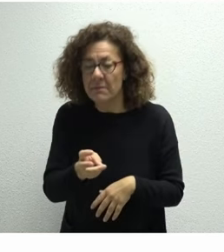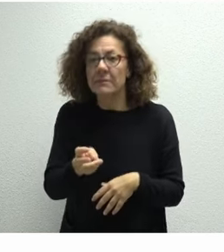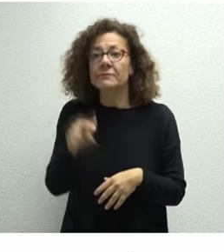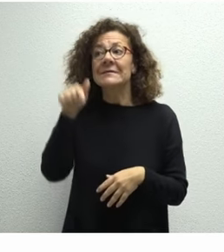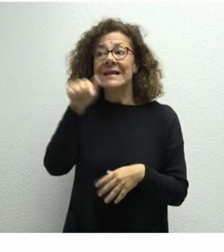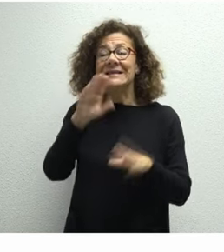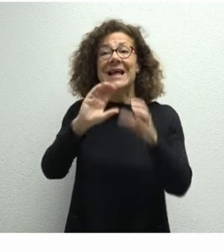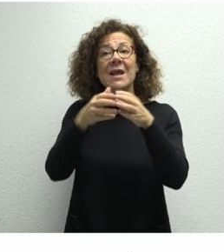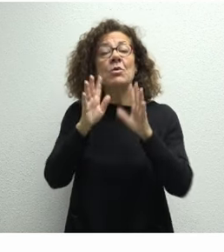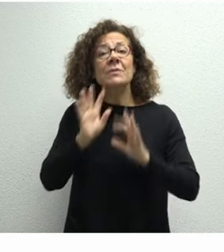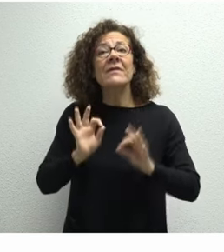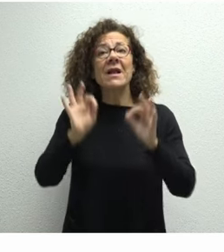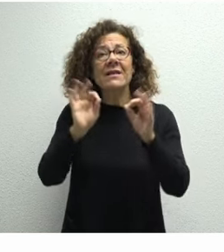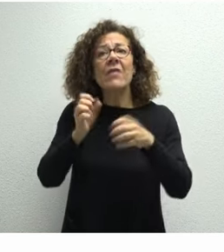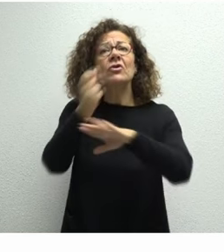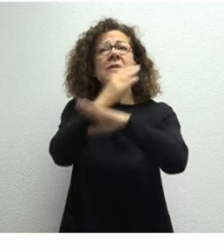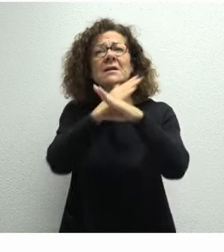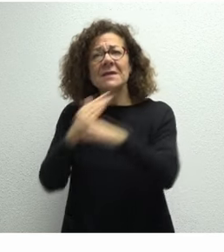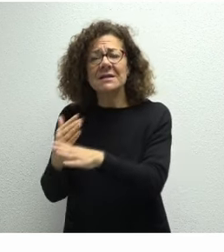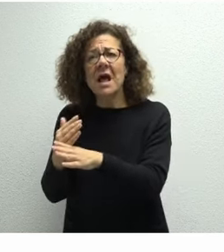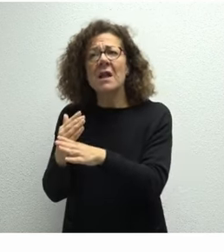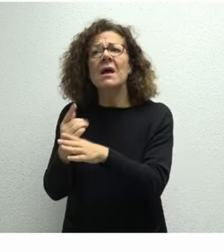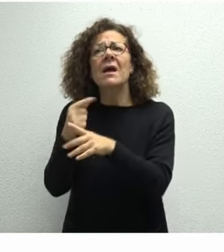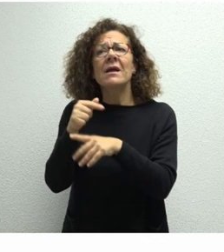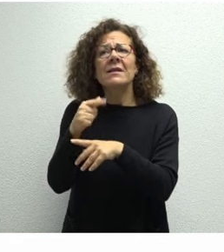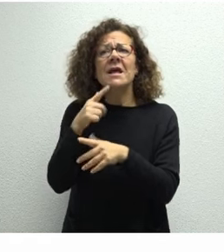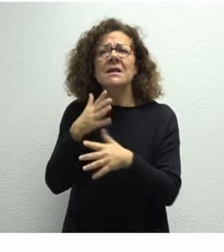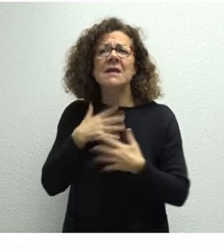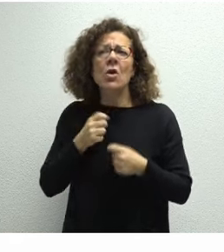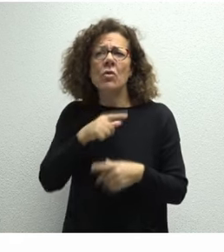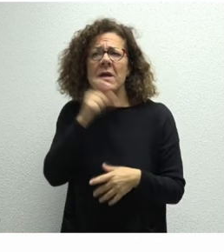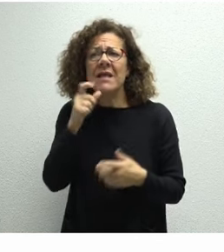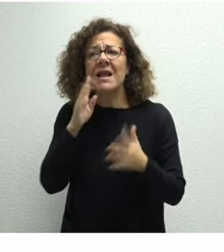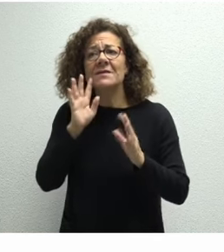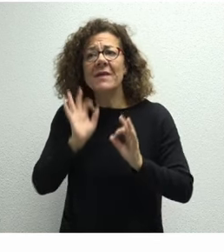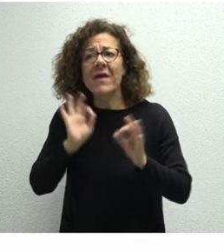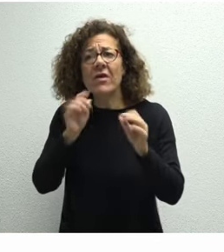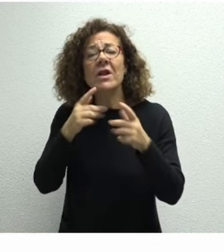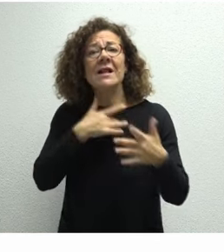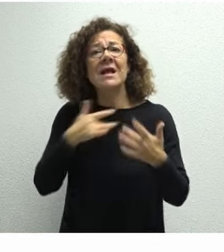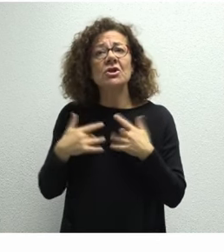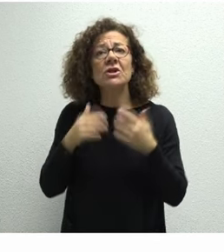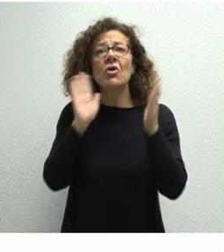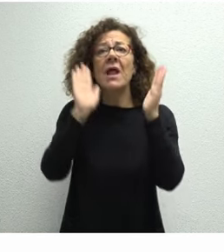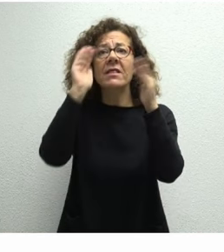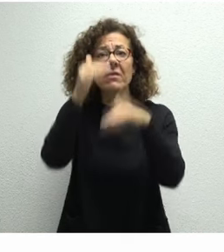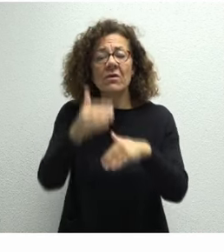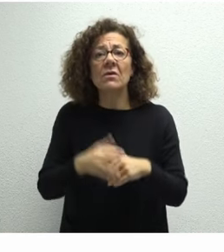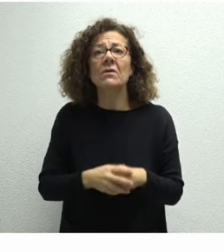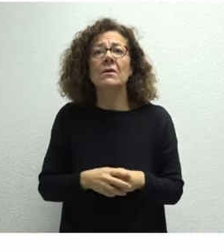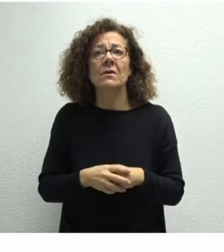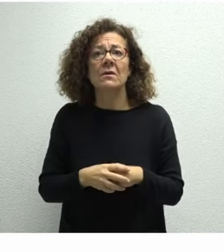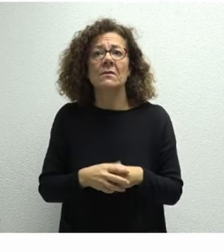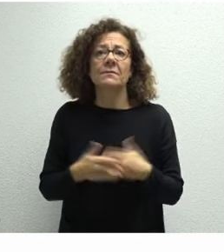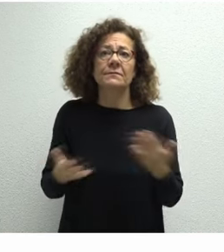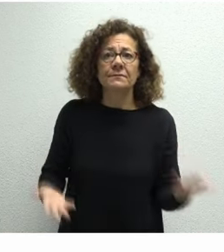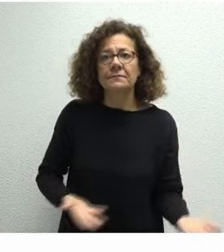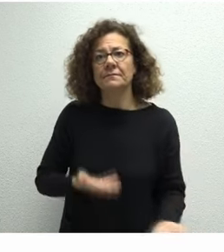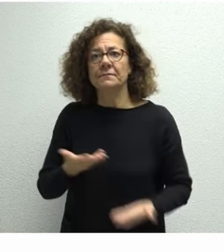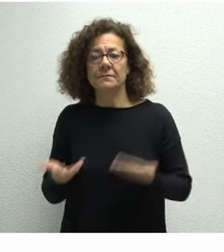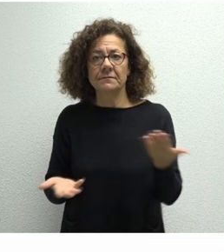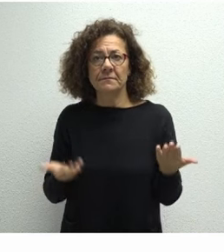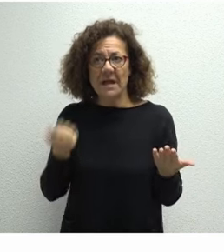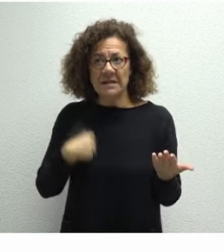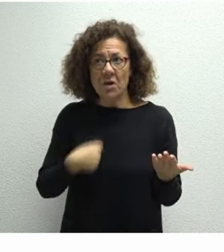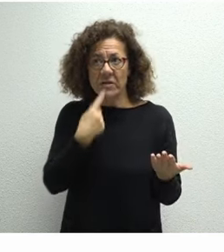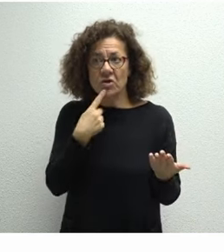equipo especializado transversal y suprasectoriales pecial zado en el diagnóstico en la atención de lo